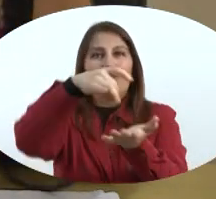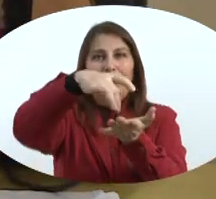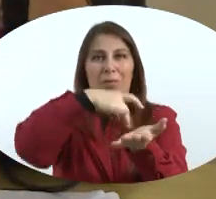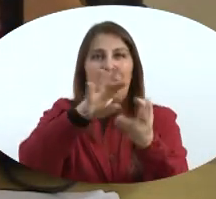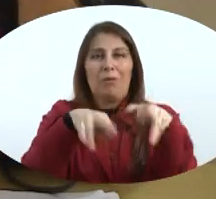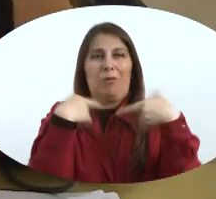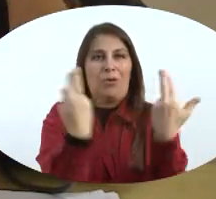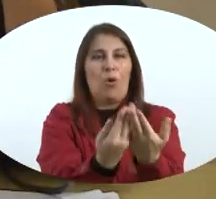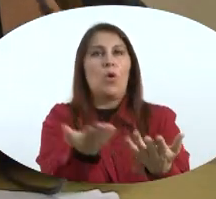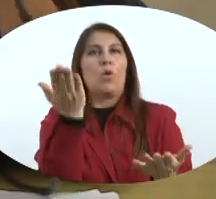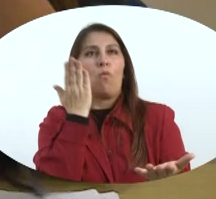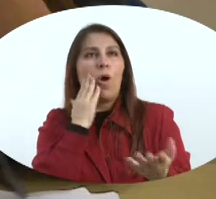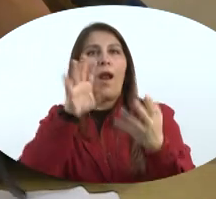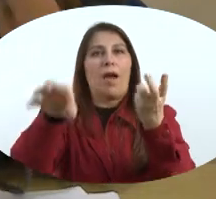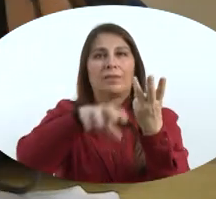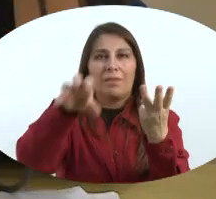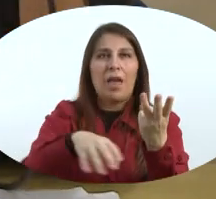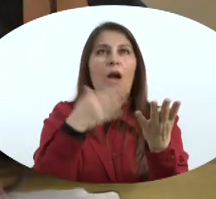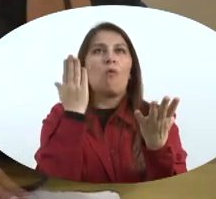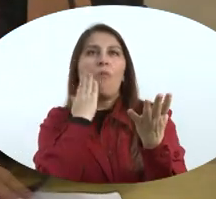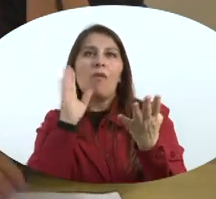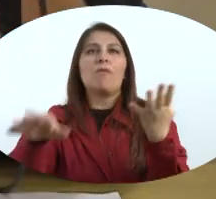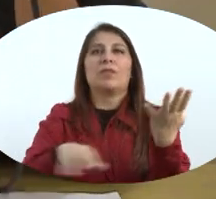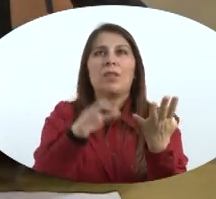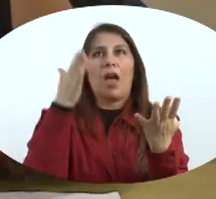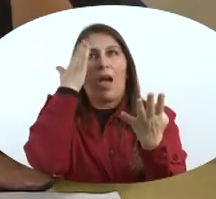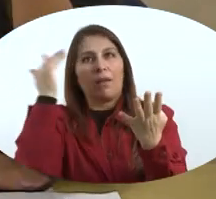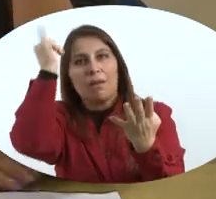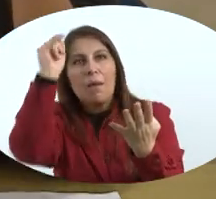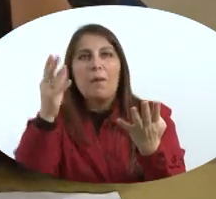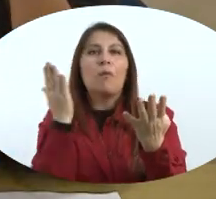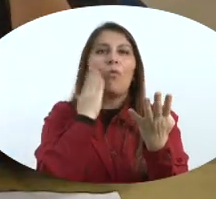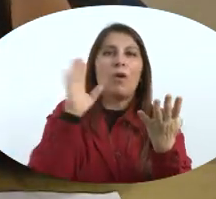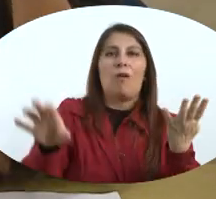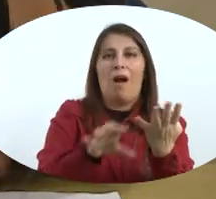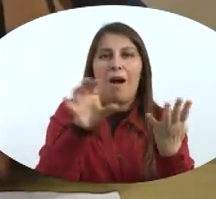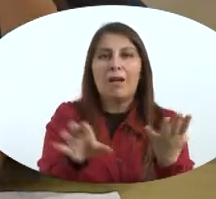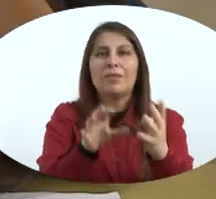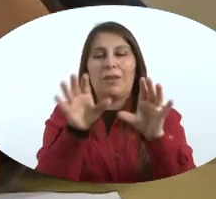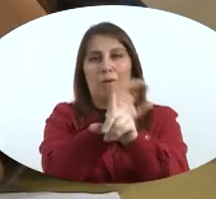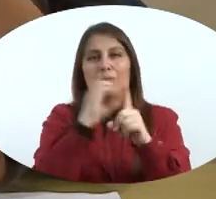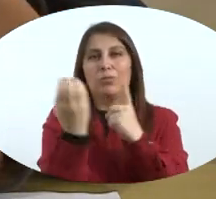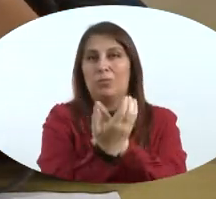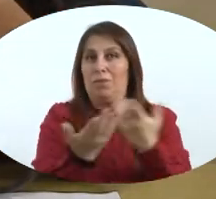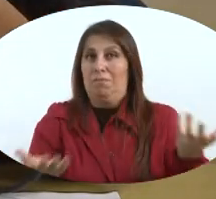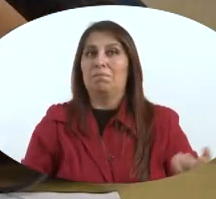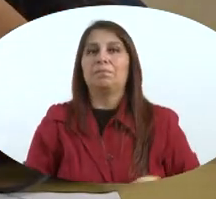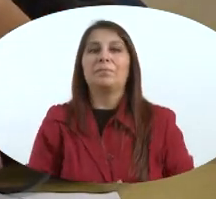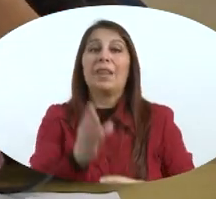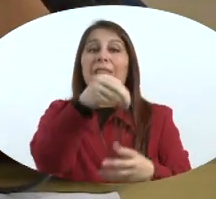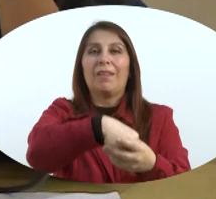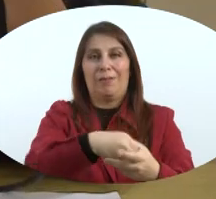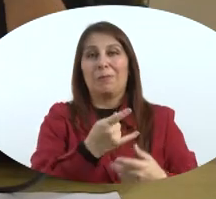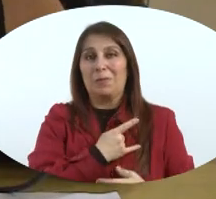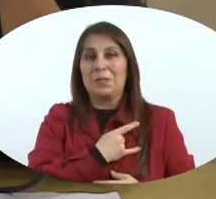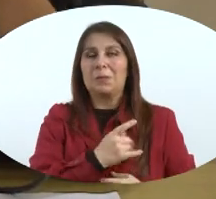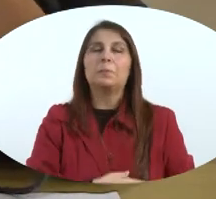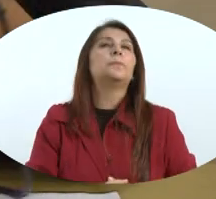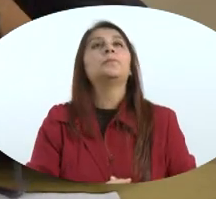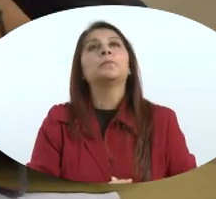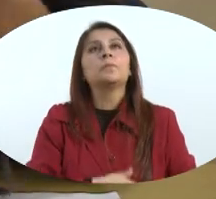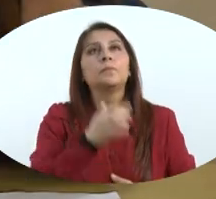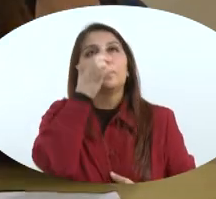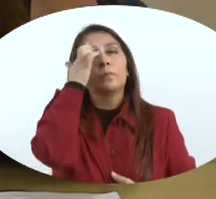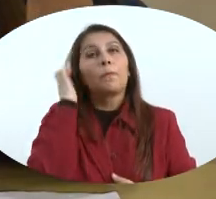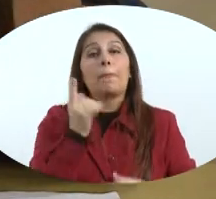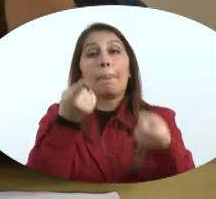cualquier tipo de agenda académica y pues cultural y deportiva de la de la universidad también y que